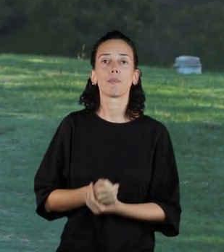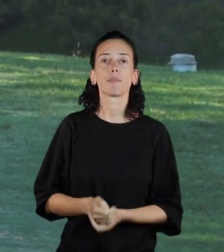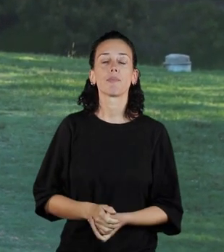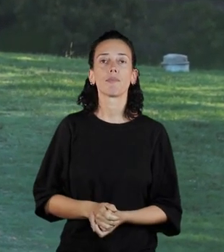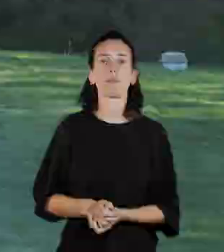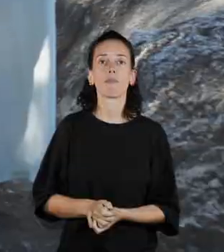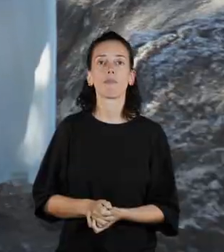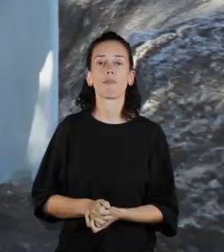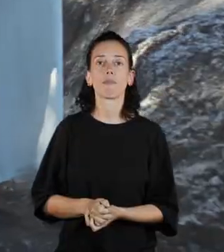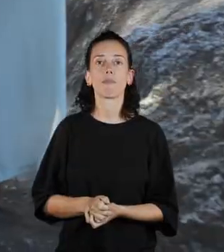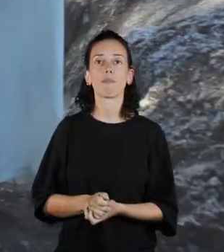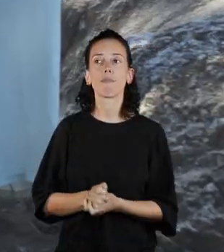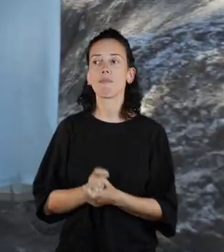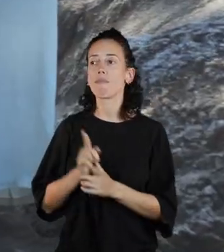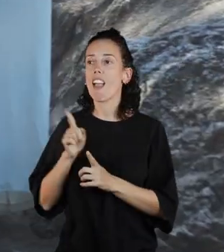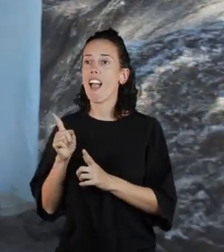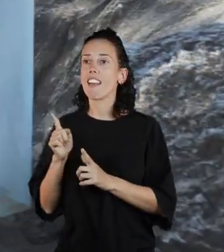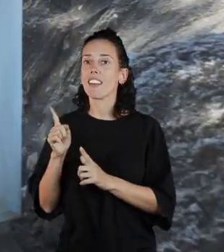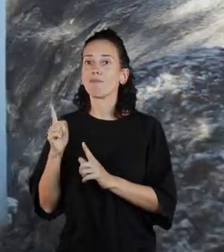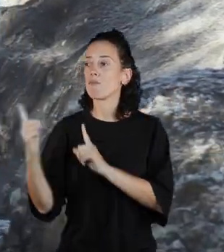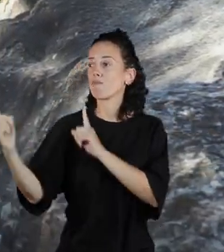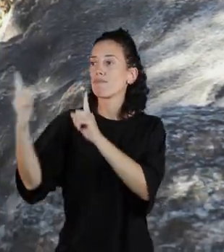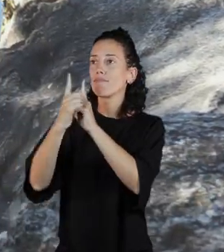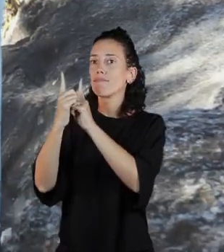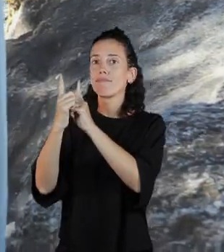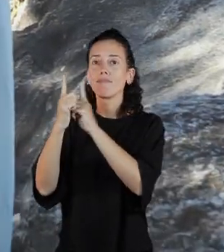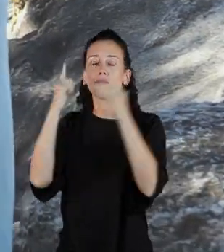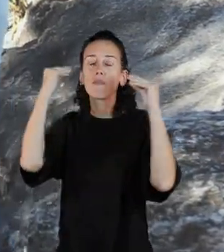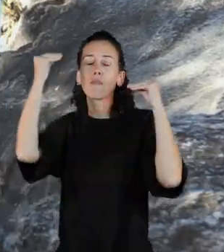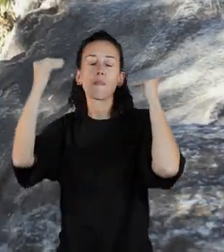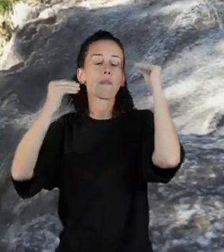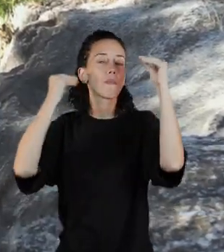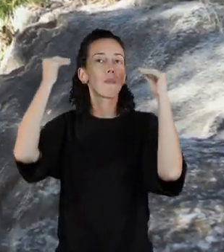hasta que me enamoré.